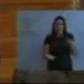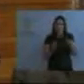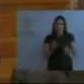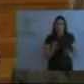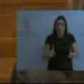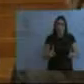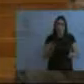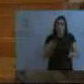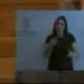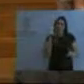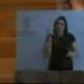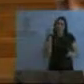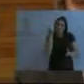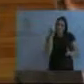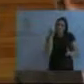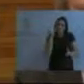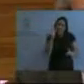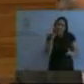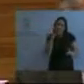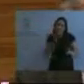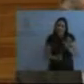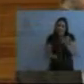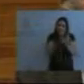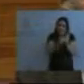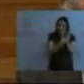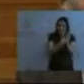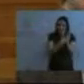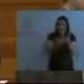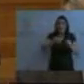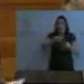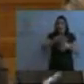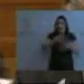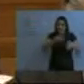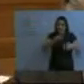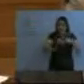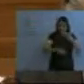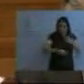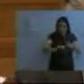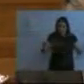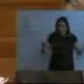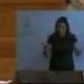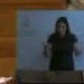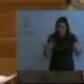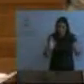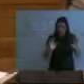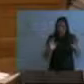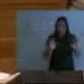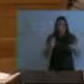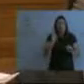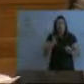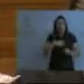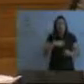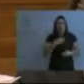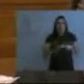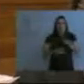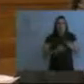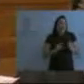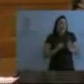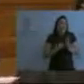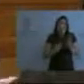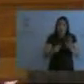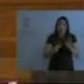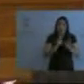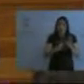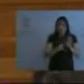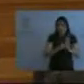se incorporase de forma efectiva. Y vuelvo a repetir la palabra efectiva. Podía también haber hecho pues, una modificación mediante la Ley